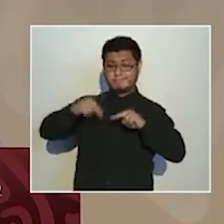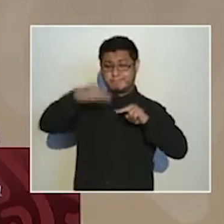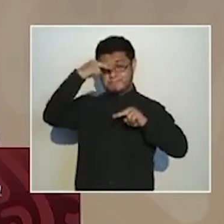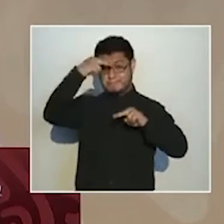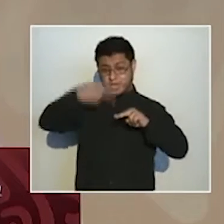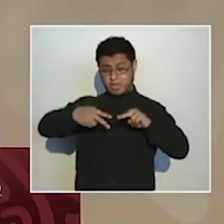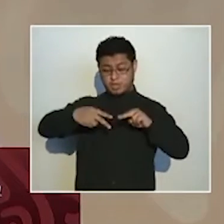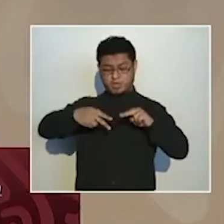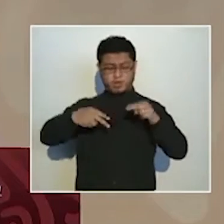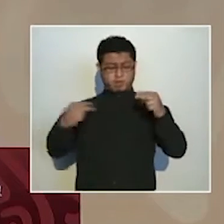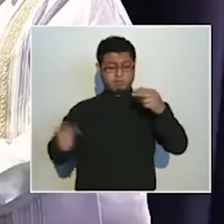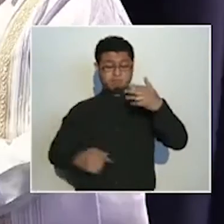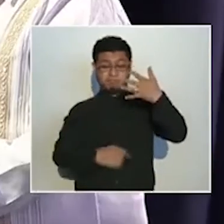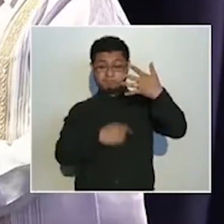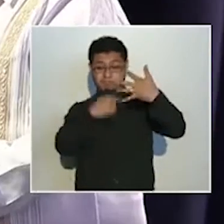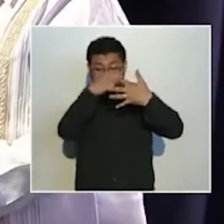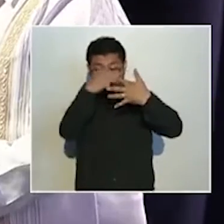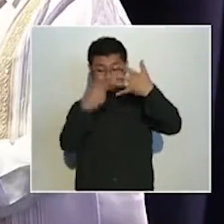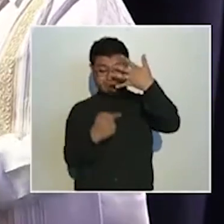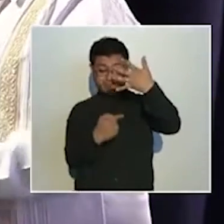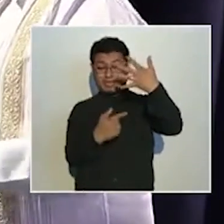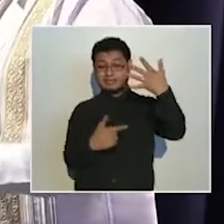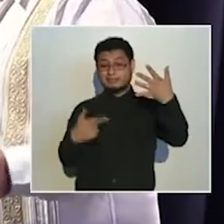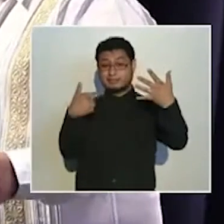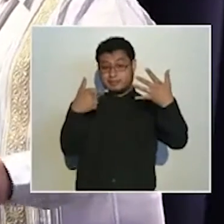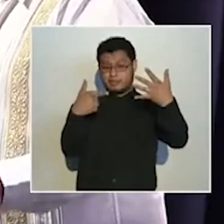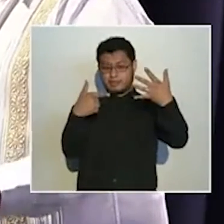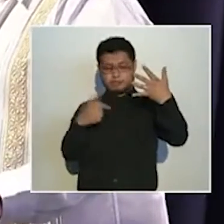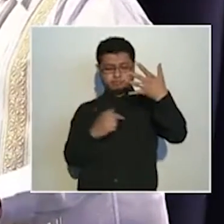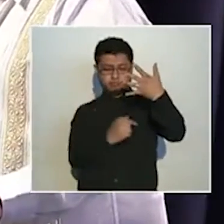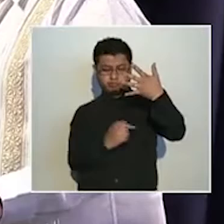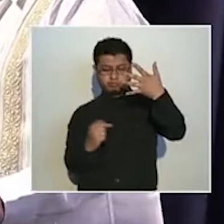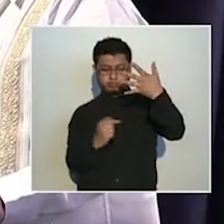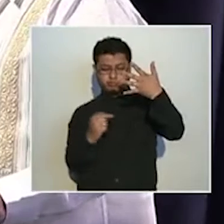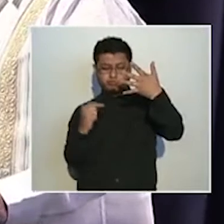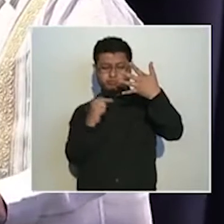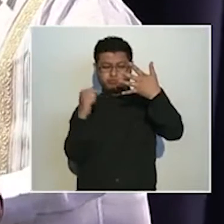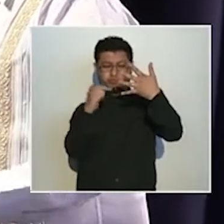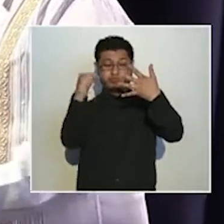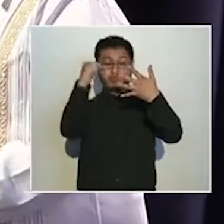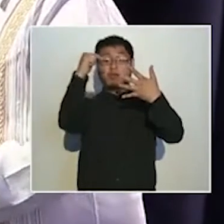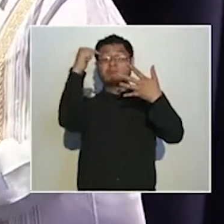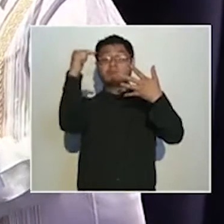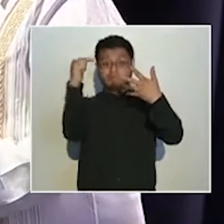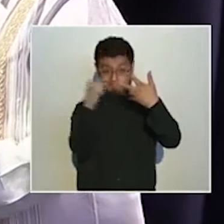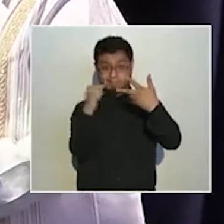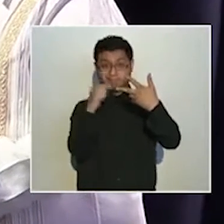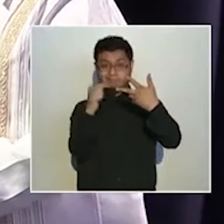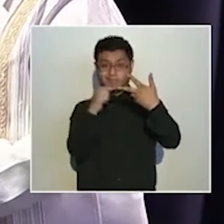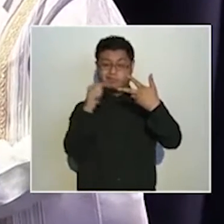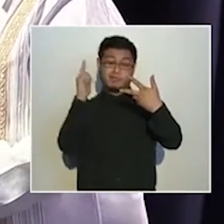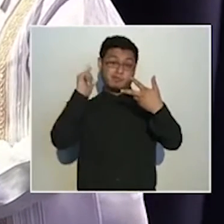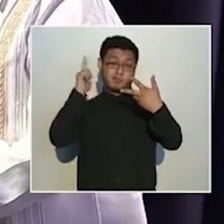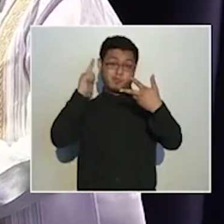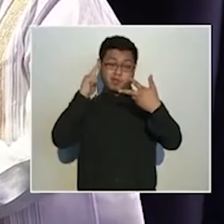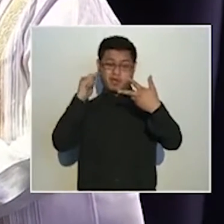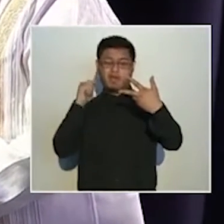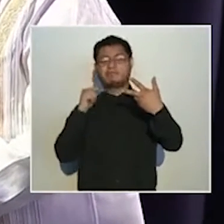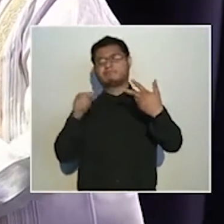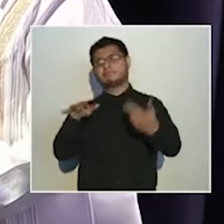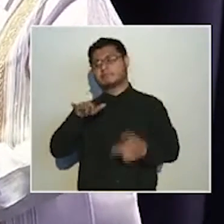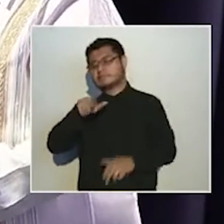pase del séptimo al tercer sitio de llegadas de turistas internacionales y del lugar